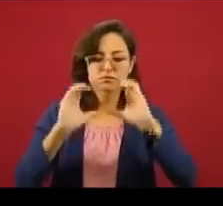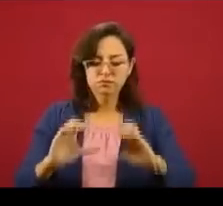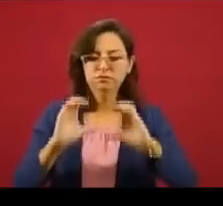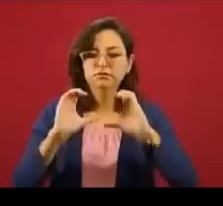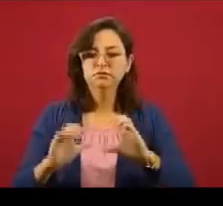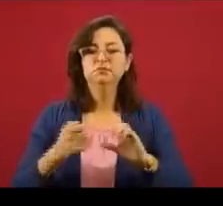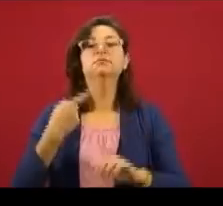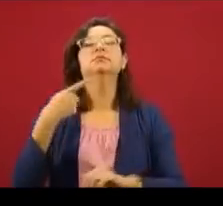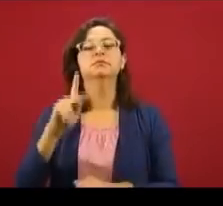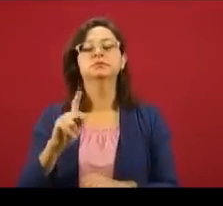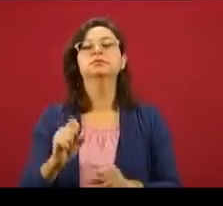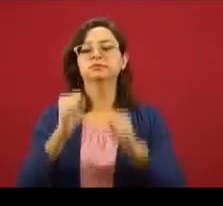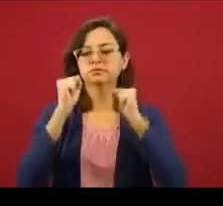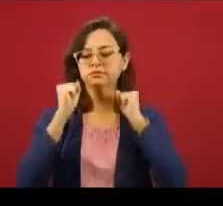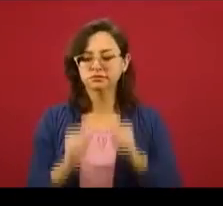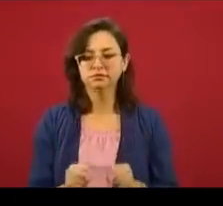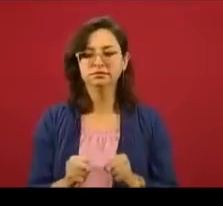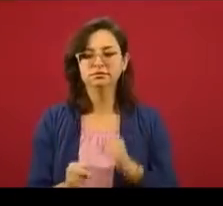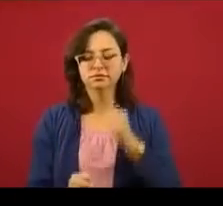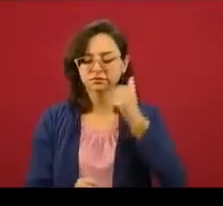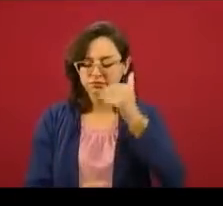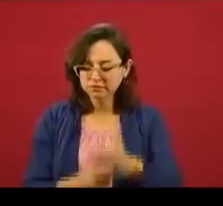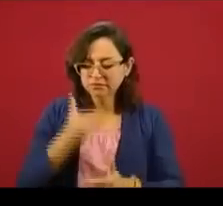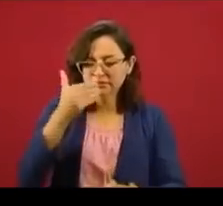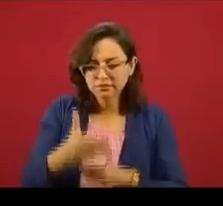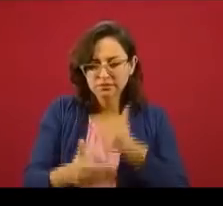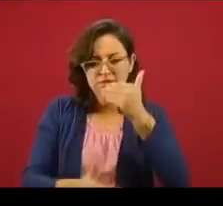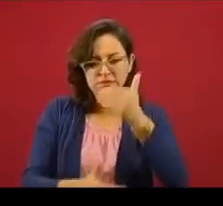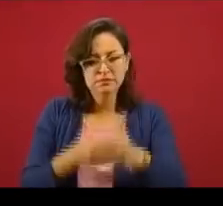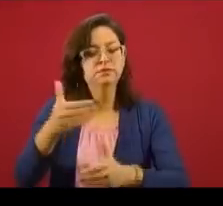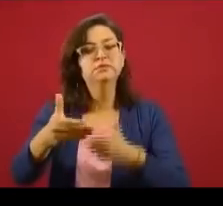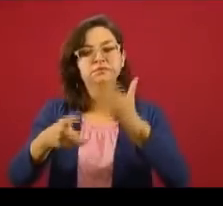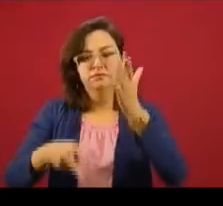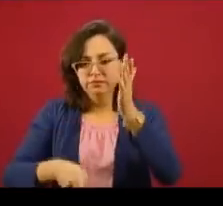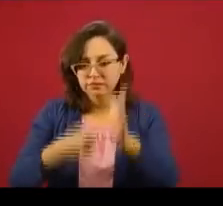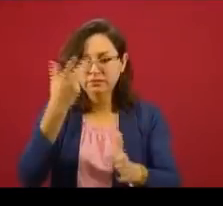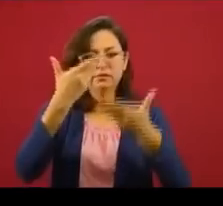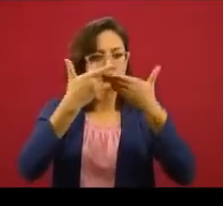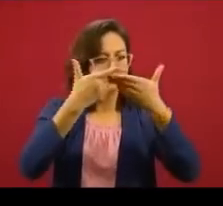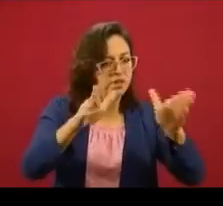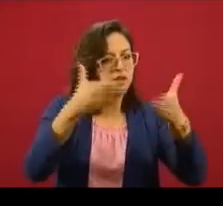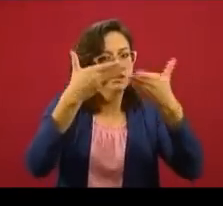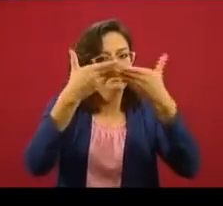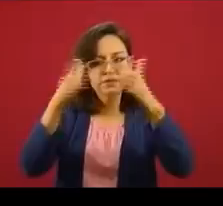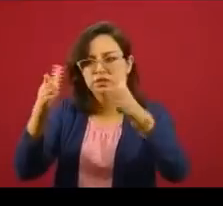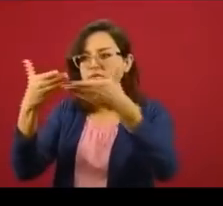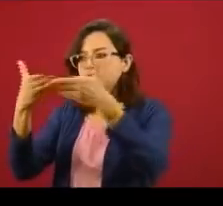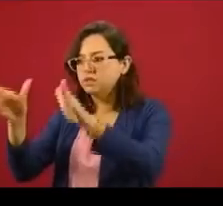Pero vamos a la apertura.